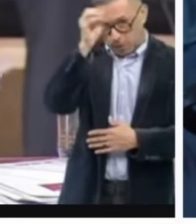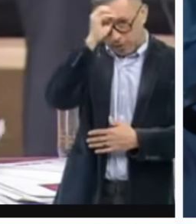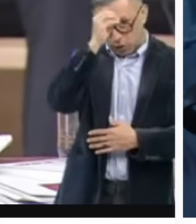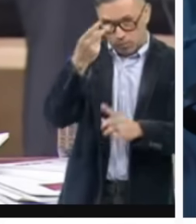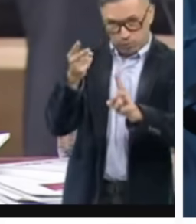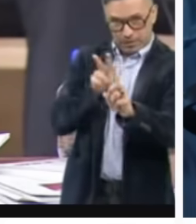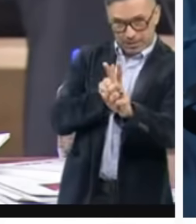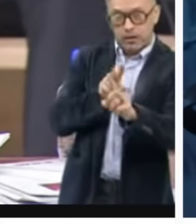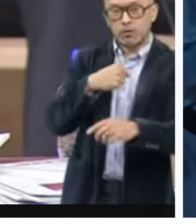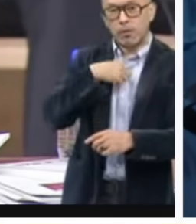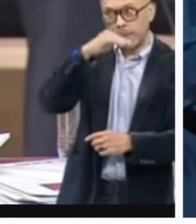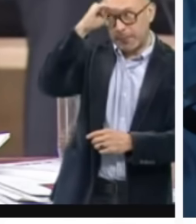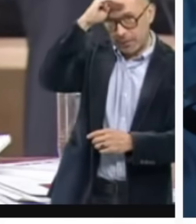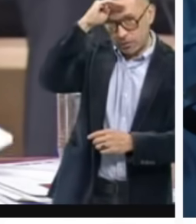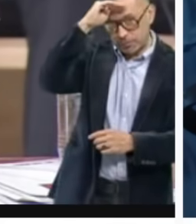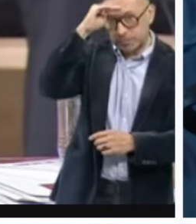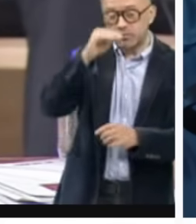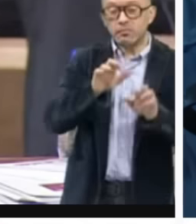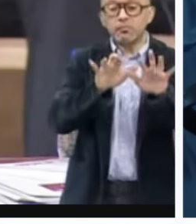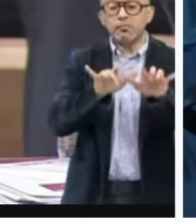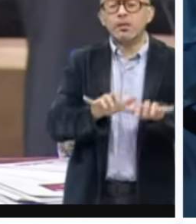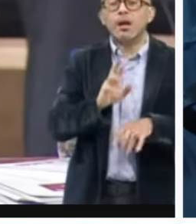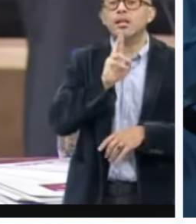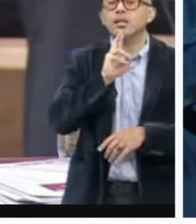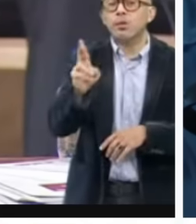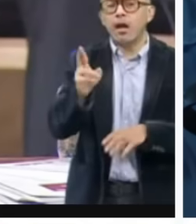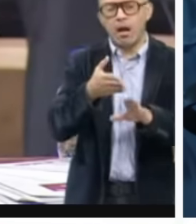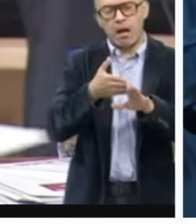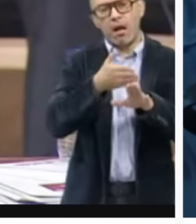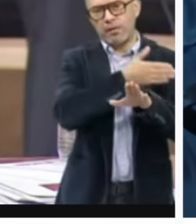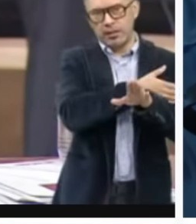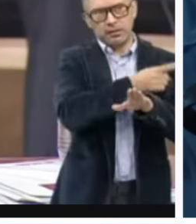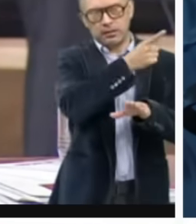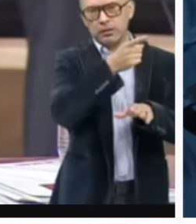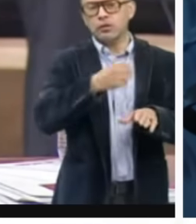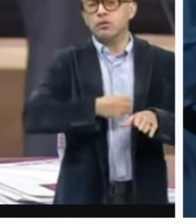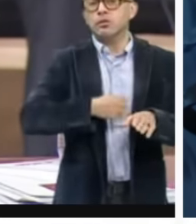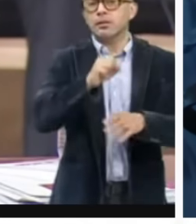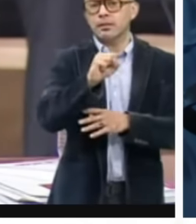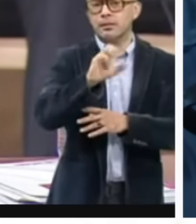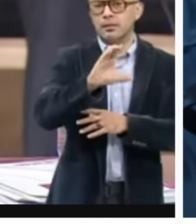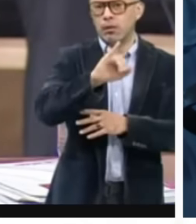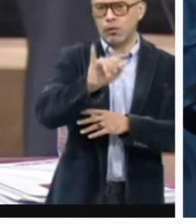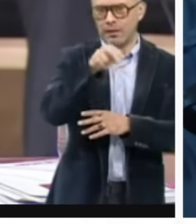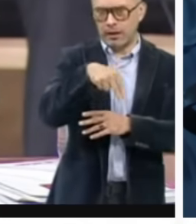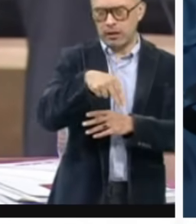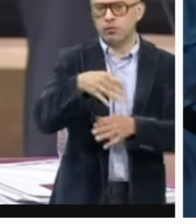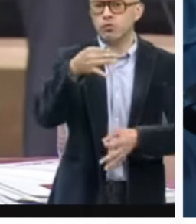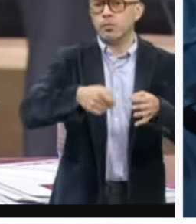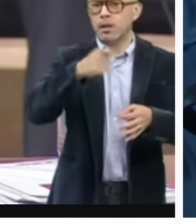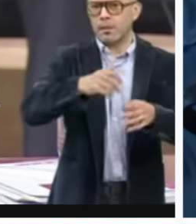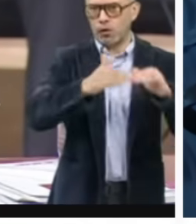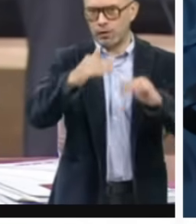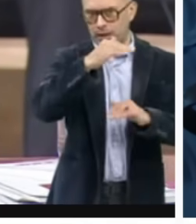respuesta debería formularse a partir de los precedentes jurisdiccionales, tanto de la Suprema Corte de Justicia de la Nación como del